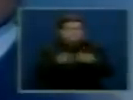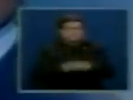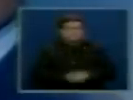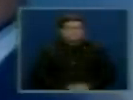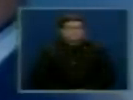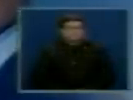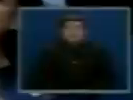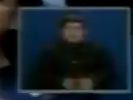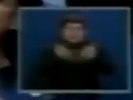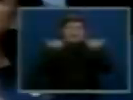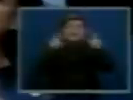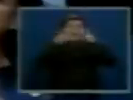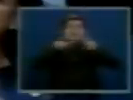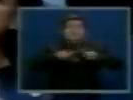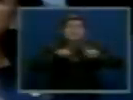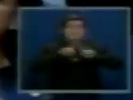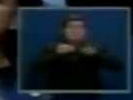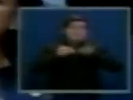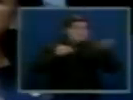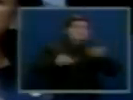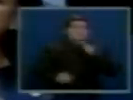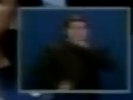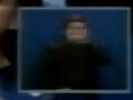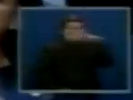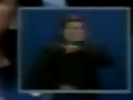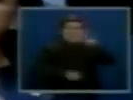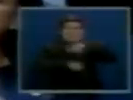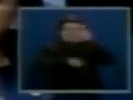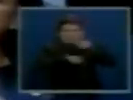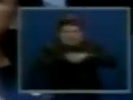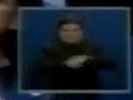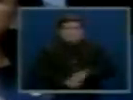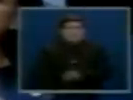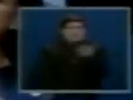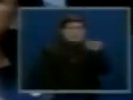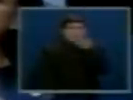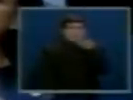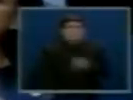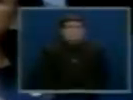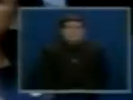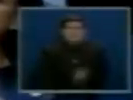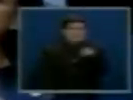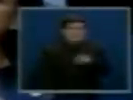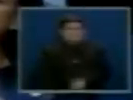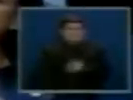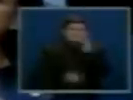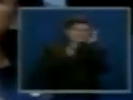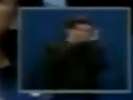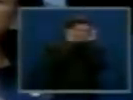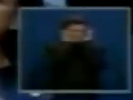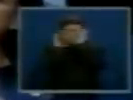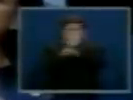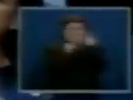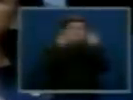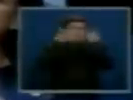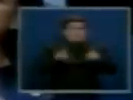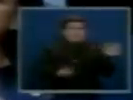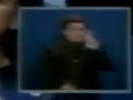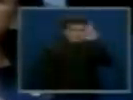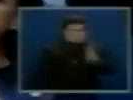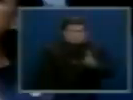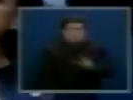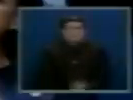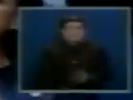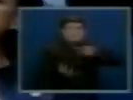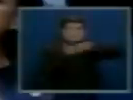Paso ahora a analizar otros aspectos de la realidad nacional que también causan profunda inquietud a todas y todos los costarricenses y que